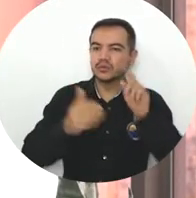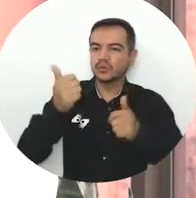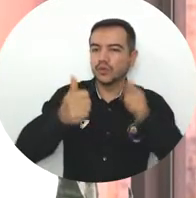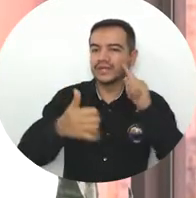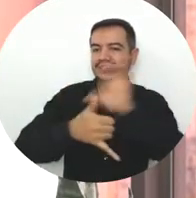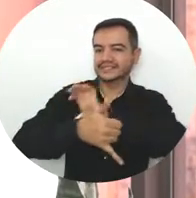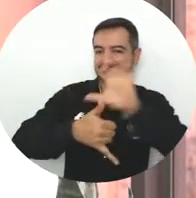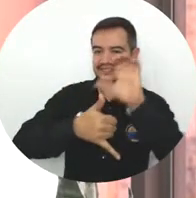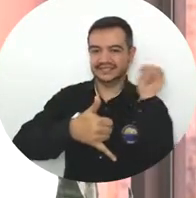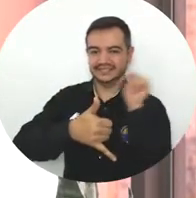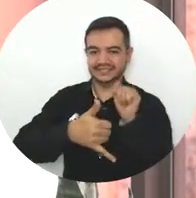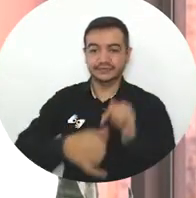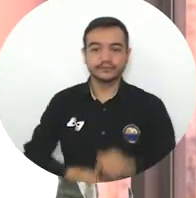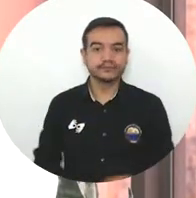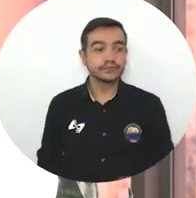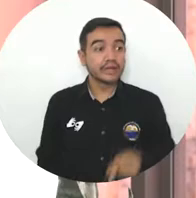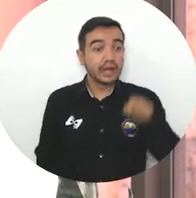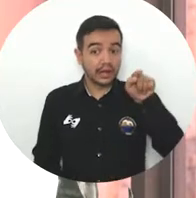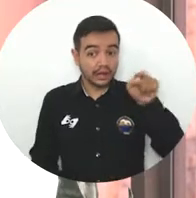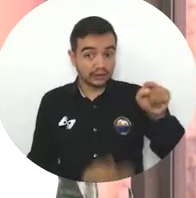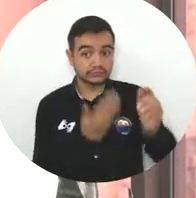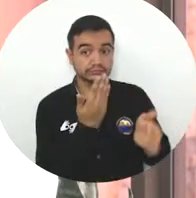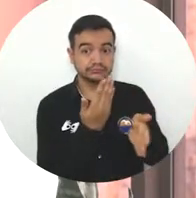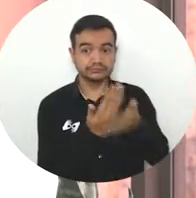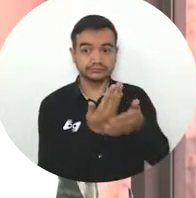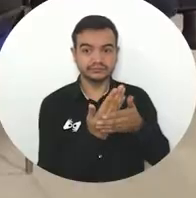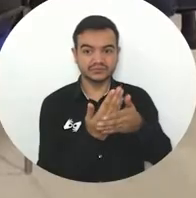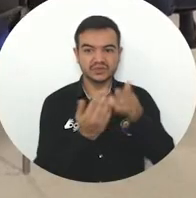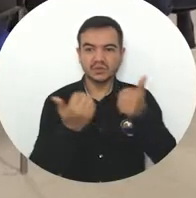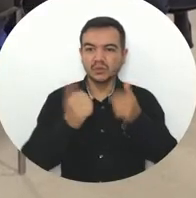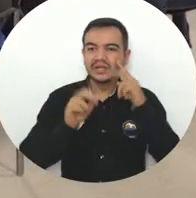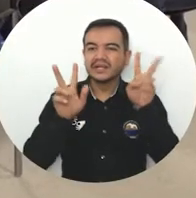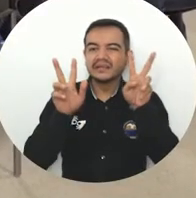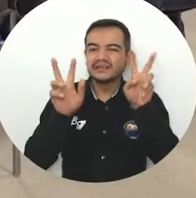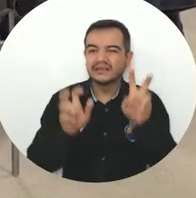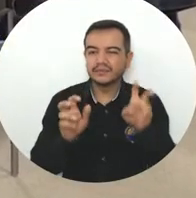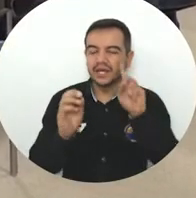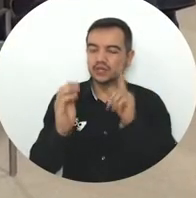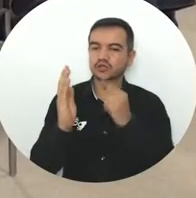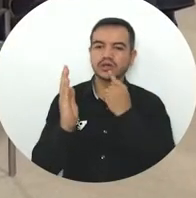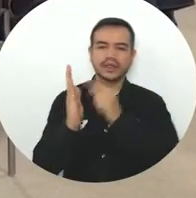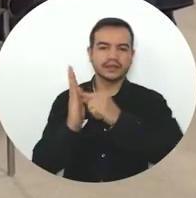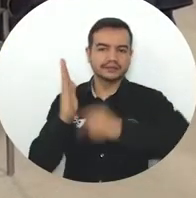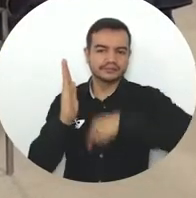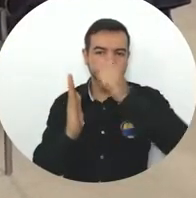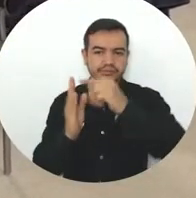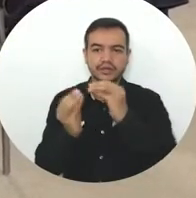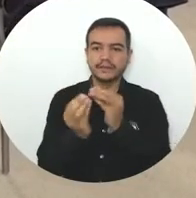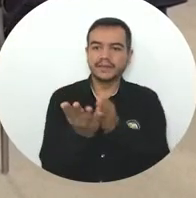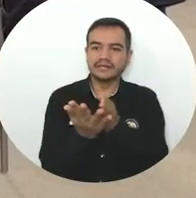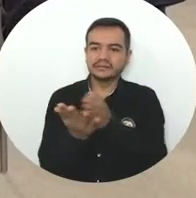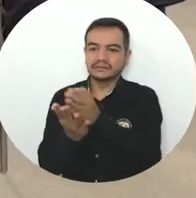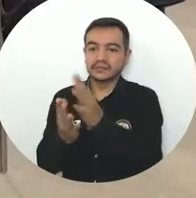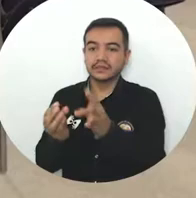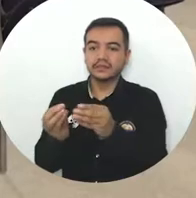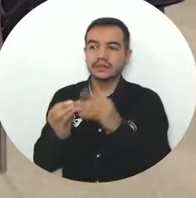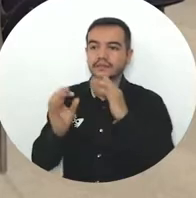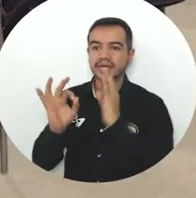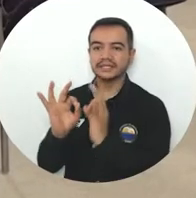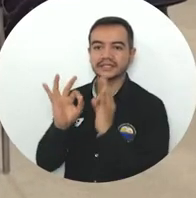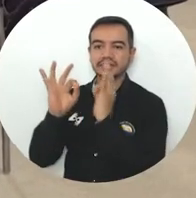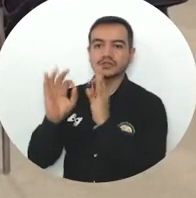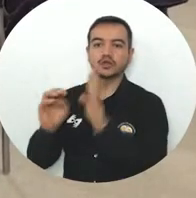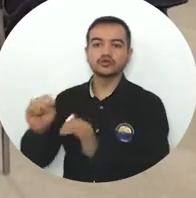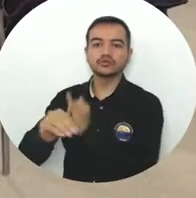principalmente de la costa Caribe, en donde se analizaron los temas de registro calificado y procesos de acreditación institucional